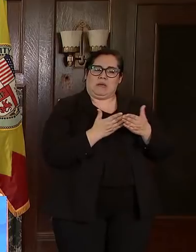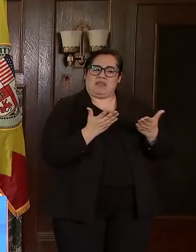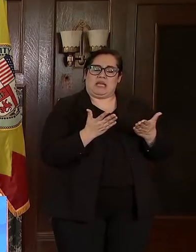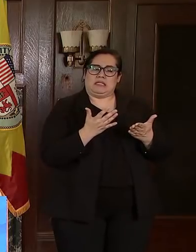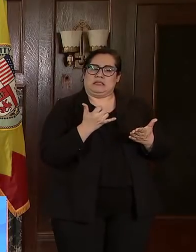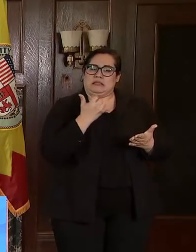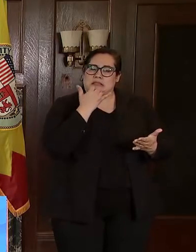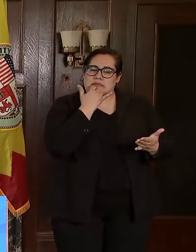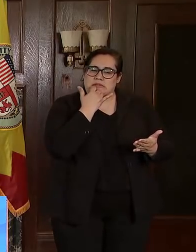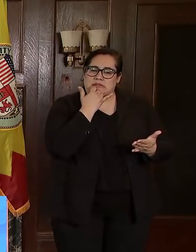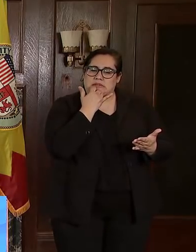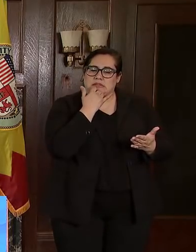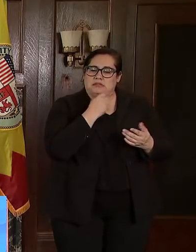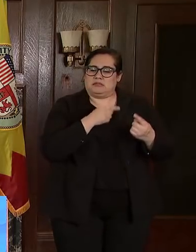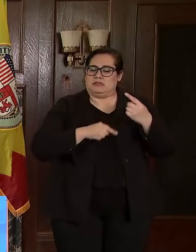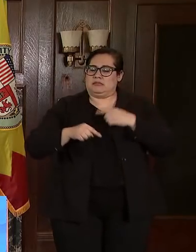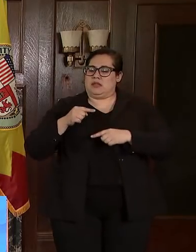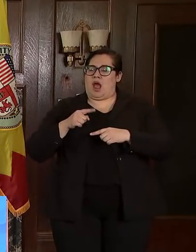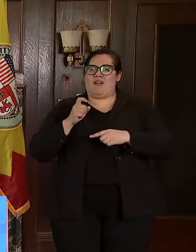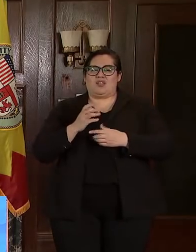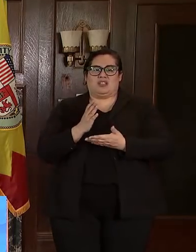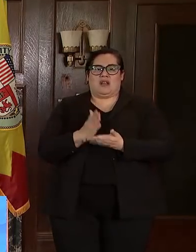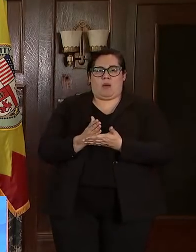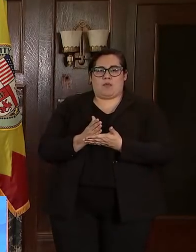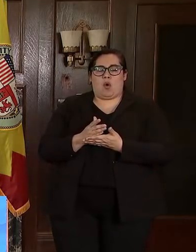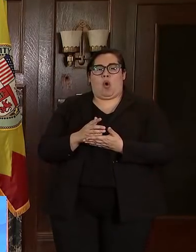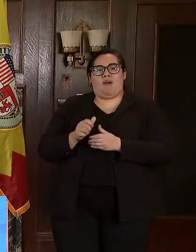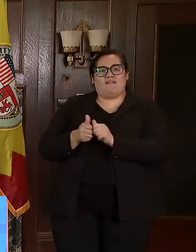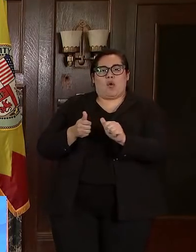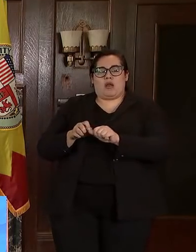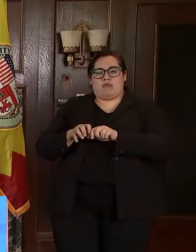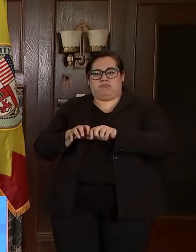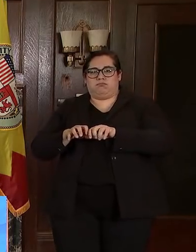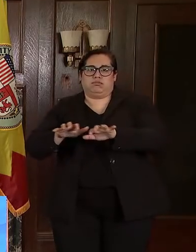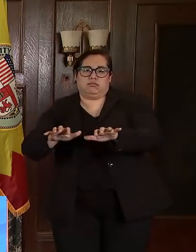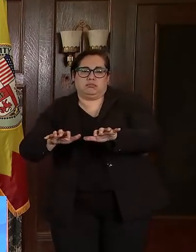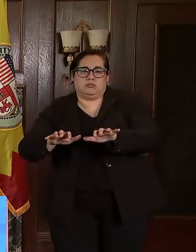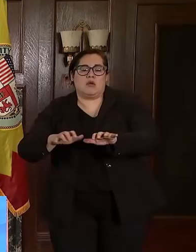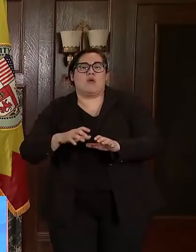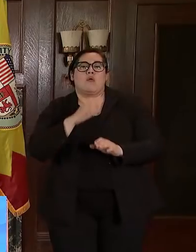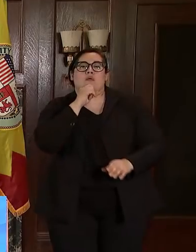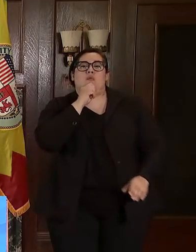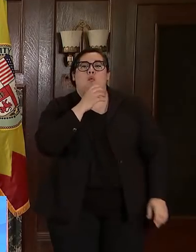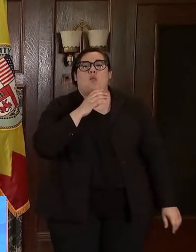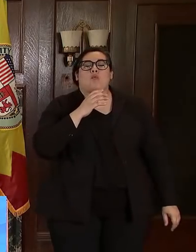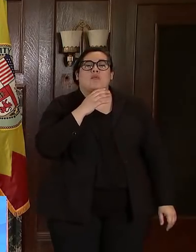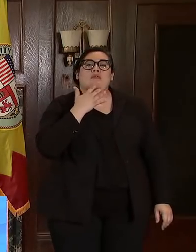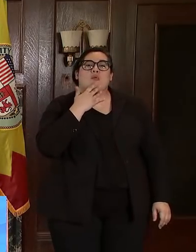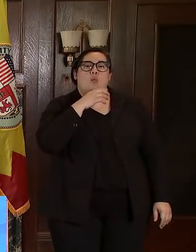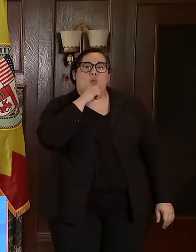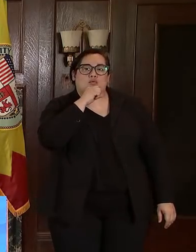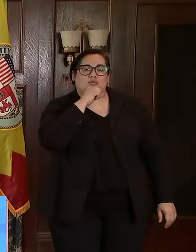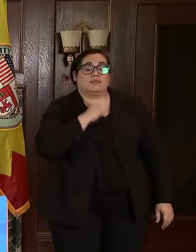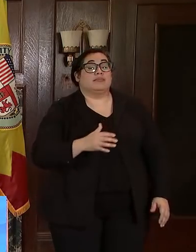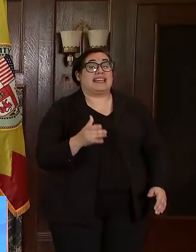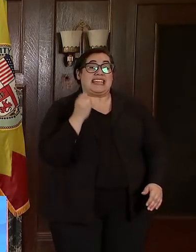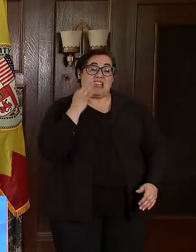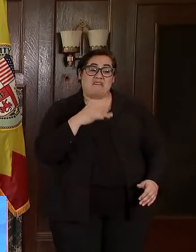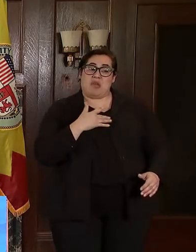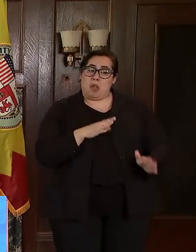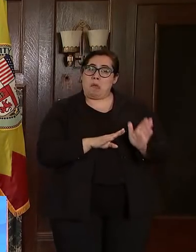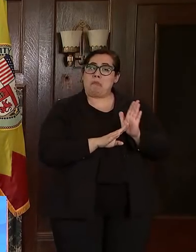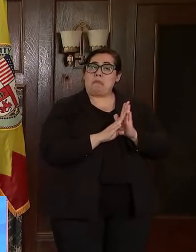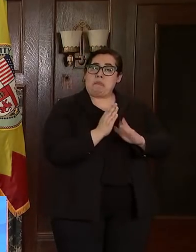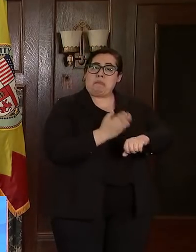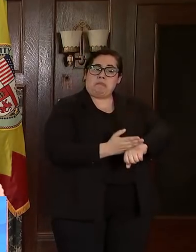para prevenir otro brote, estarán de color naranja. Y si estamos progresando